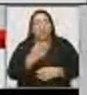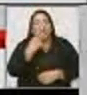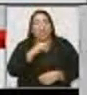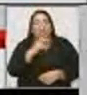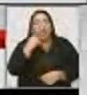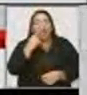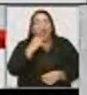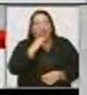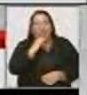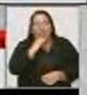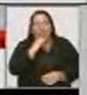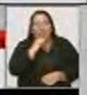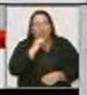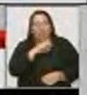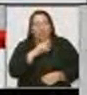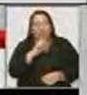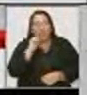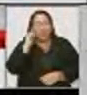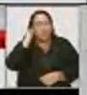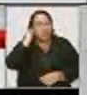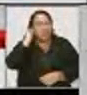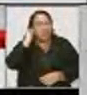niñas y niños